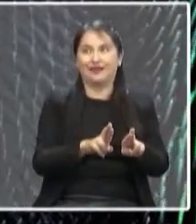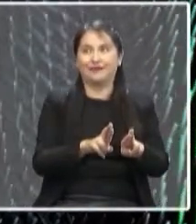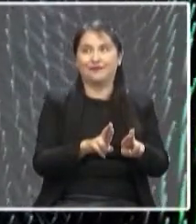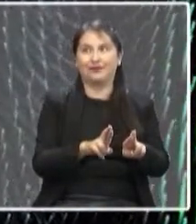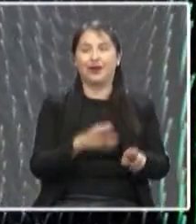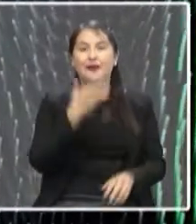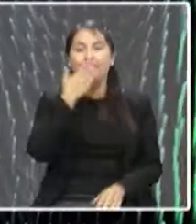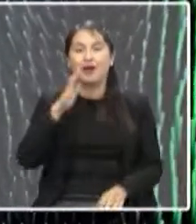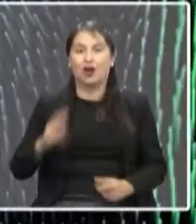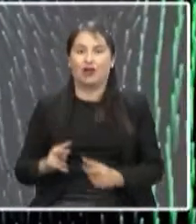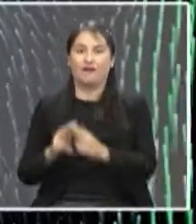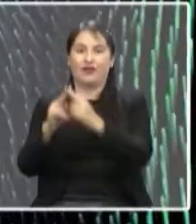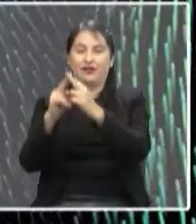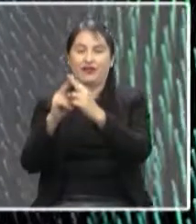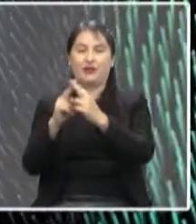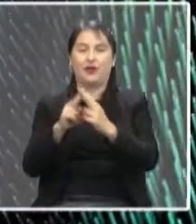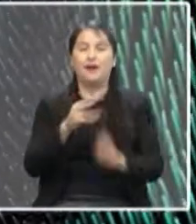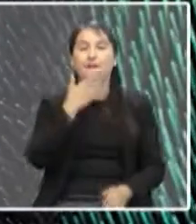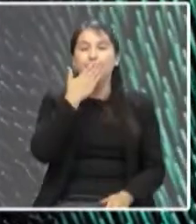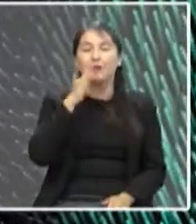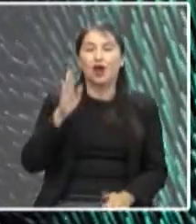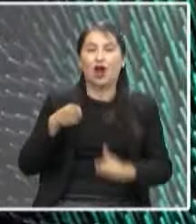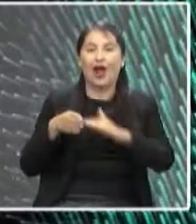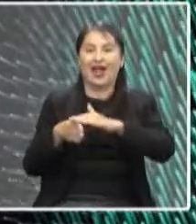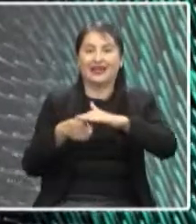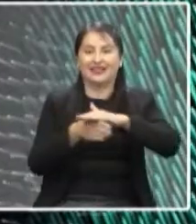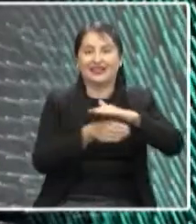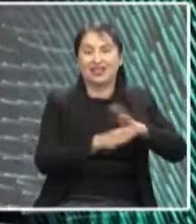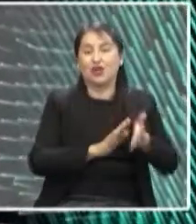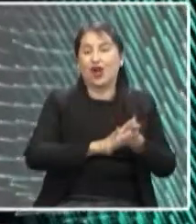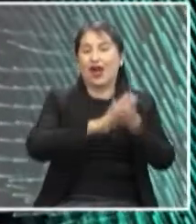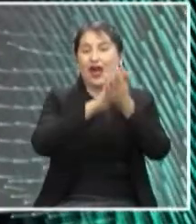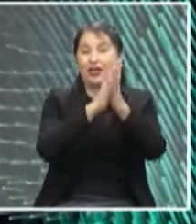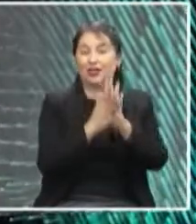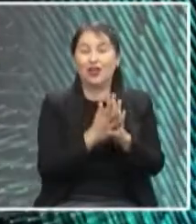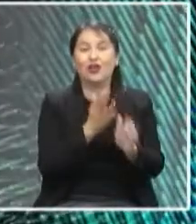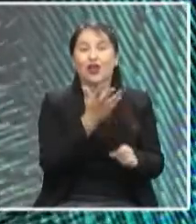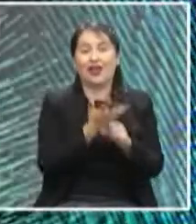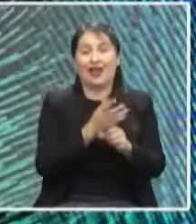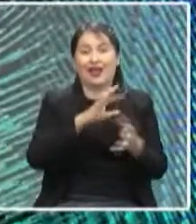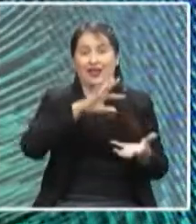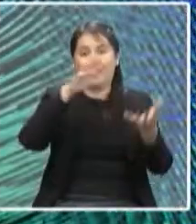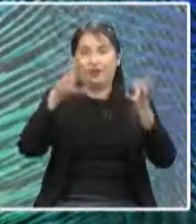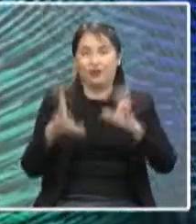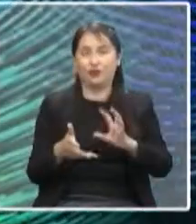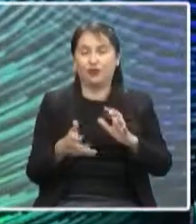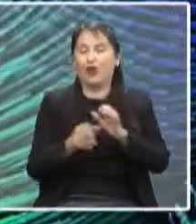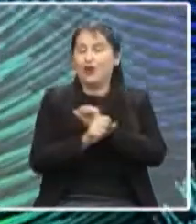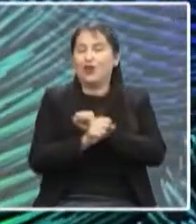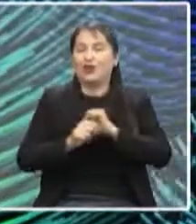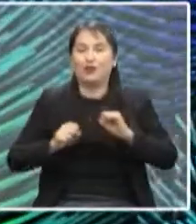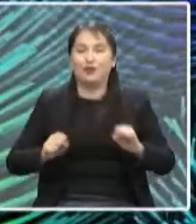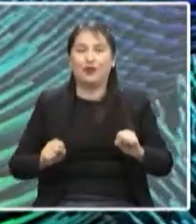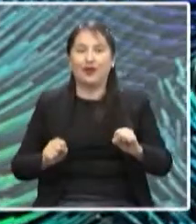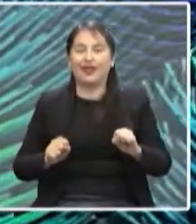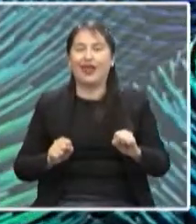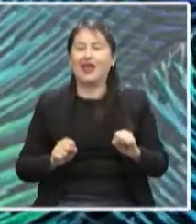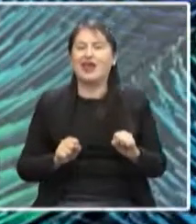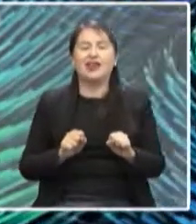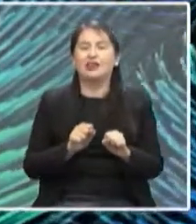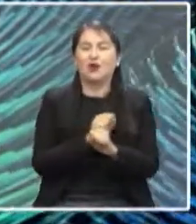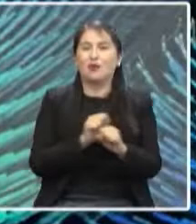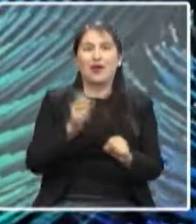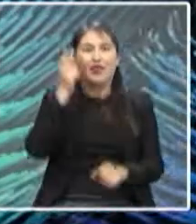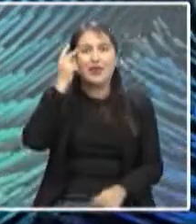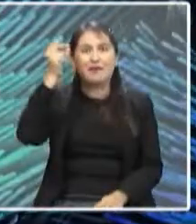infraestructura, más acceso a toda la abundancia que hay en el mundo? No puede ser que no podamos crear sistemas que lleguen a todo el